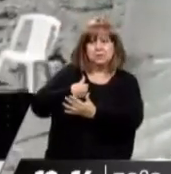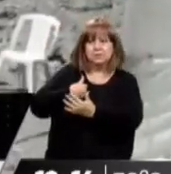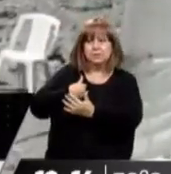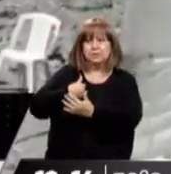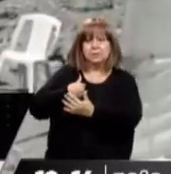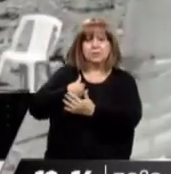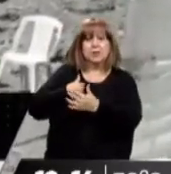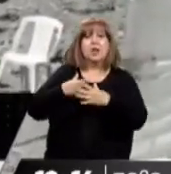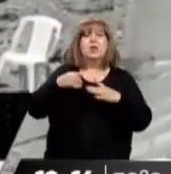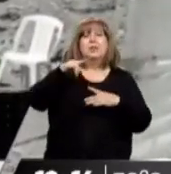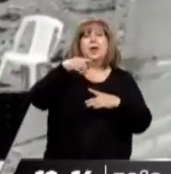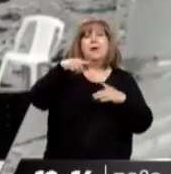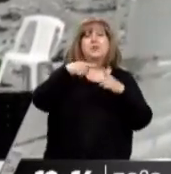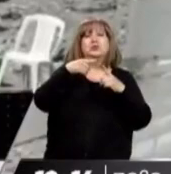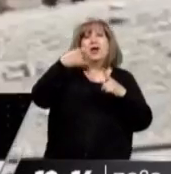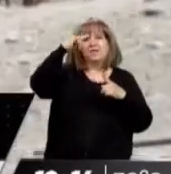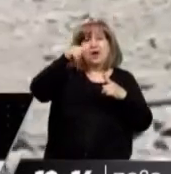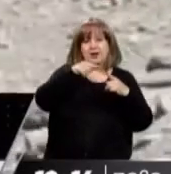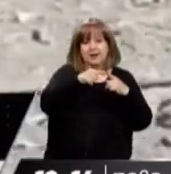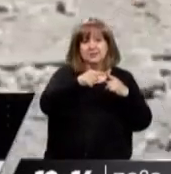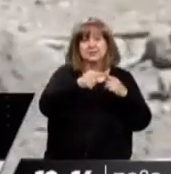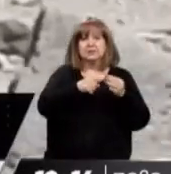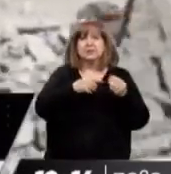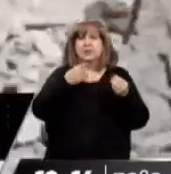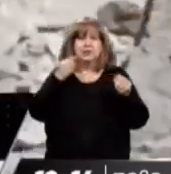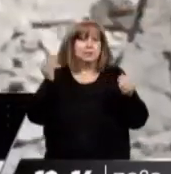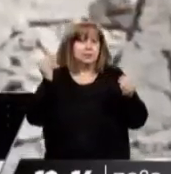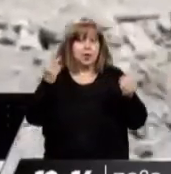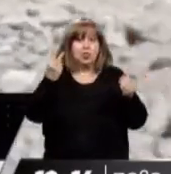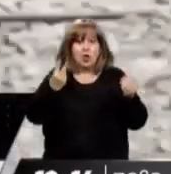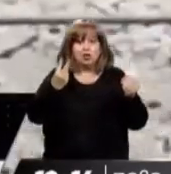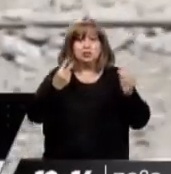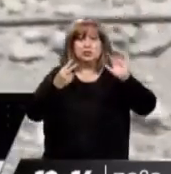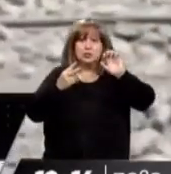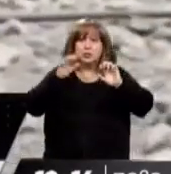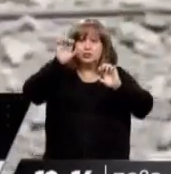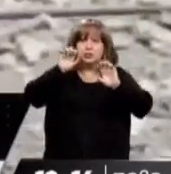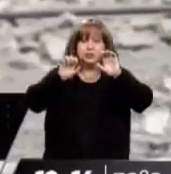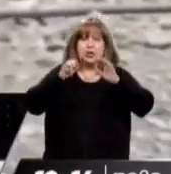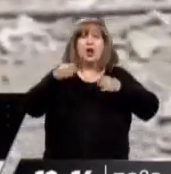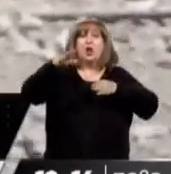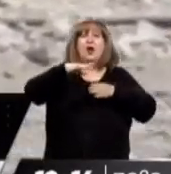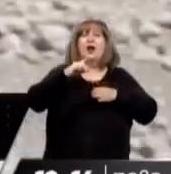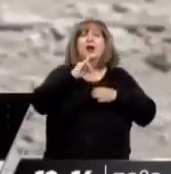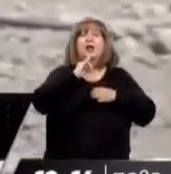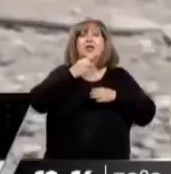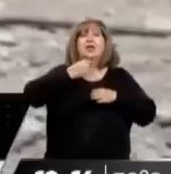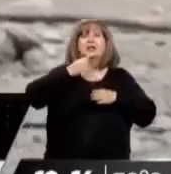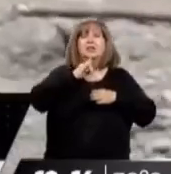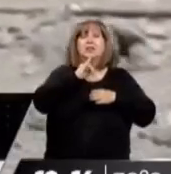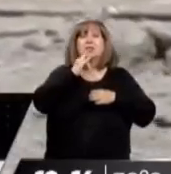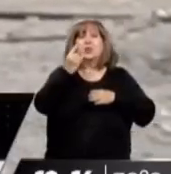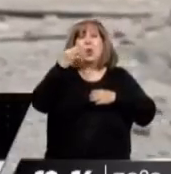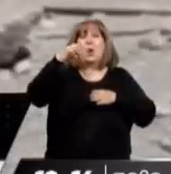a la sección de Punta de Vaca de Gendarmería Nacional, donde habían dos andinistas que habían ingresado por el Tupungatito, por el Cerro Tupungatito,